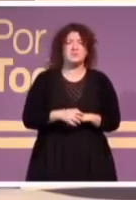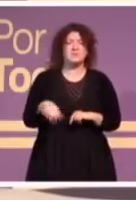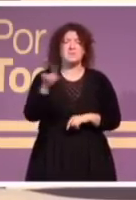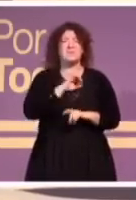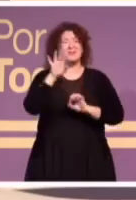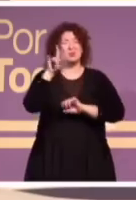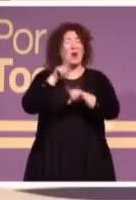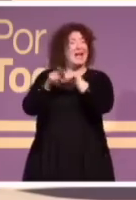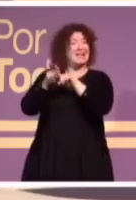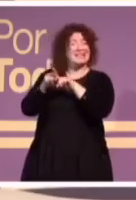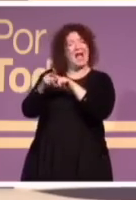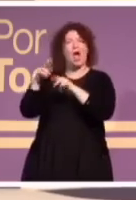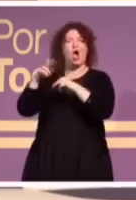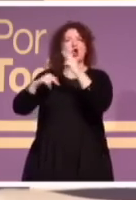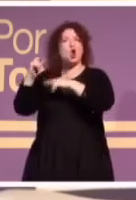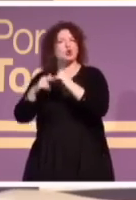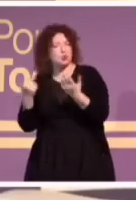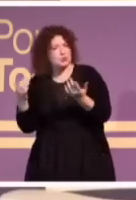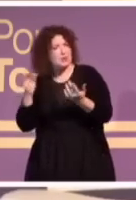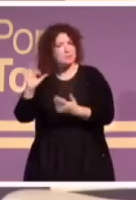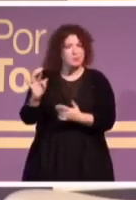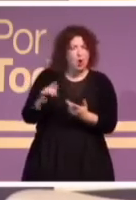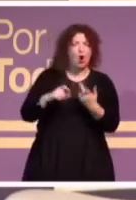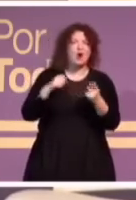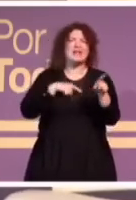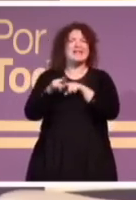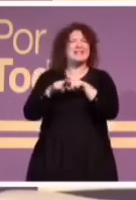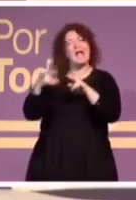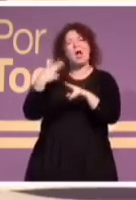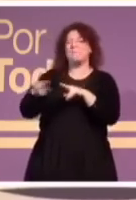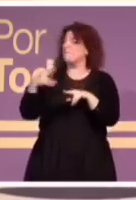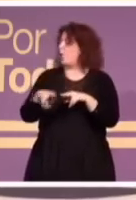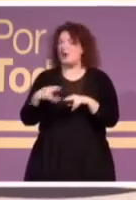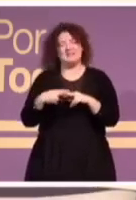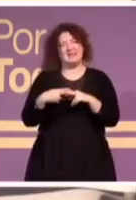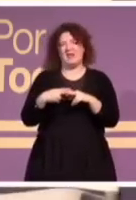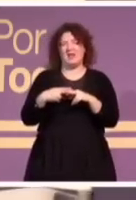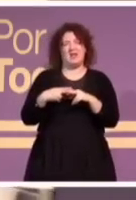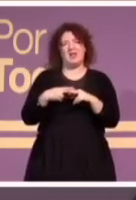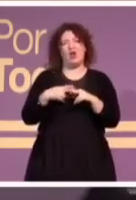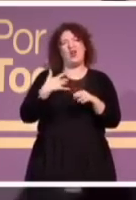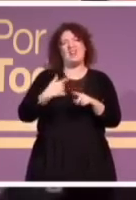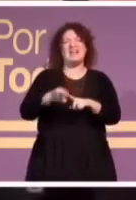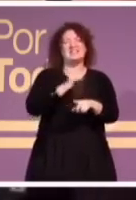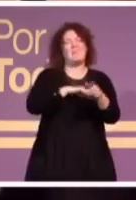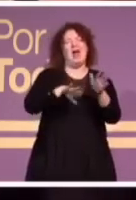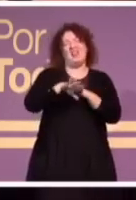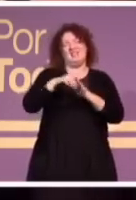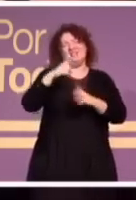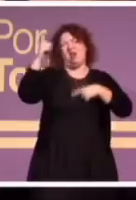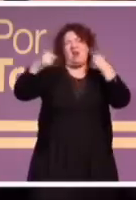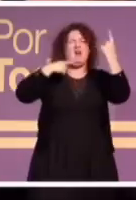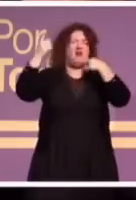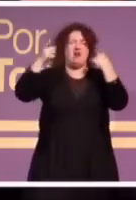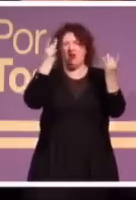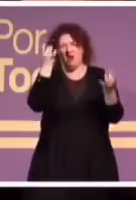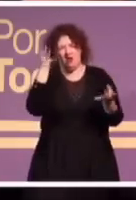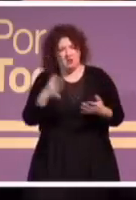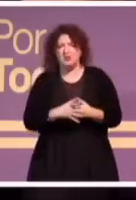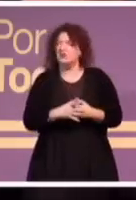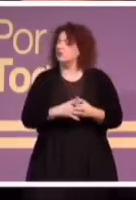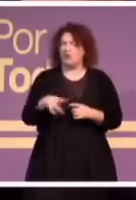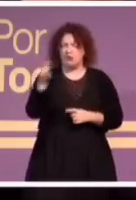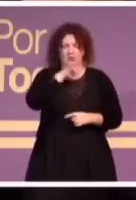crítica constructiva, entre la crítica política y el desvarío de la extrema derecha. Es saber y